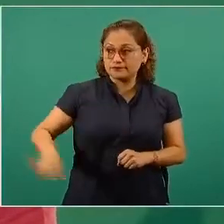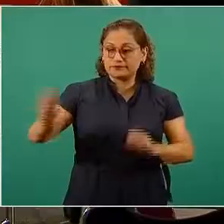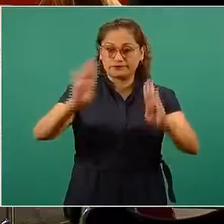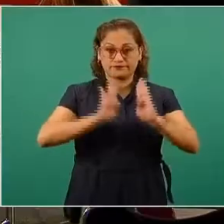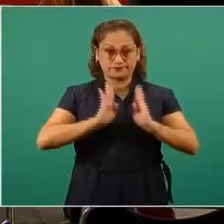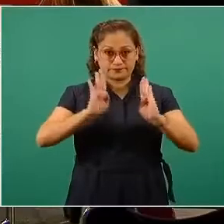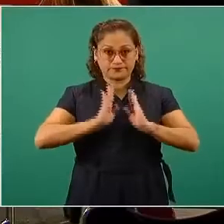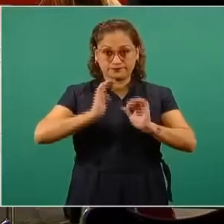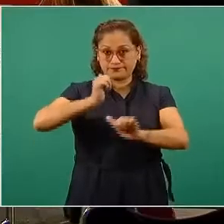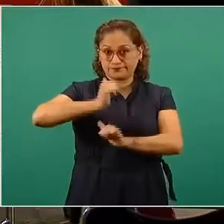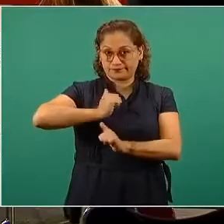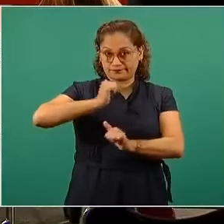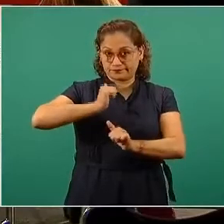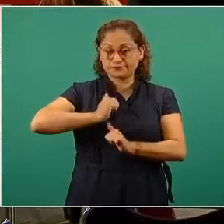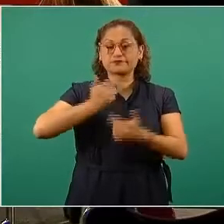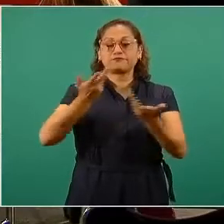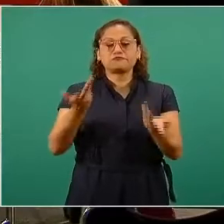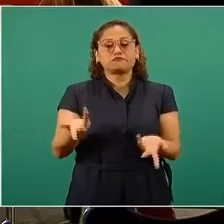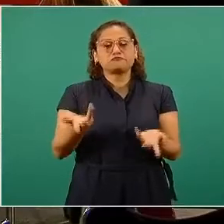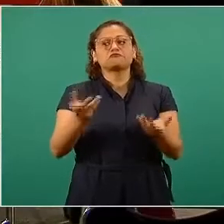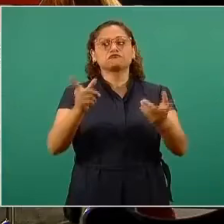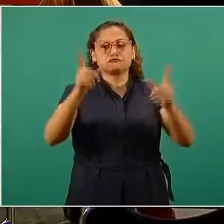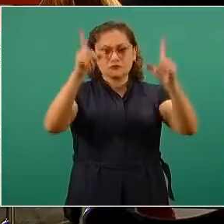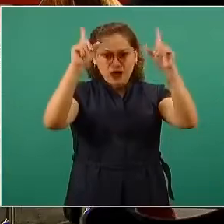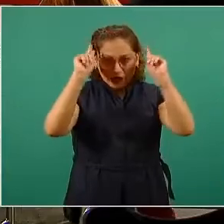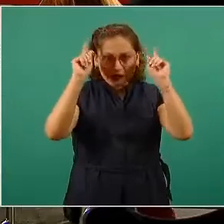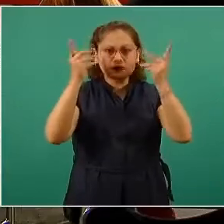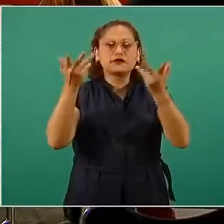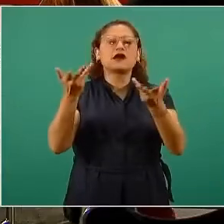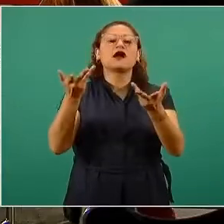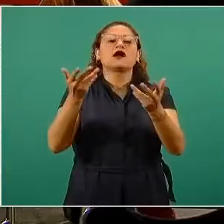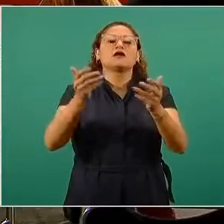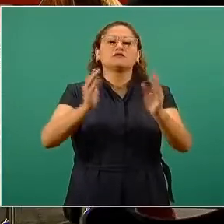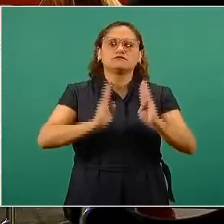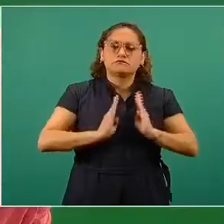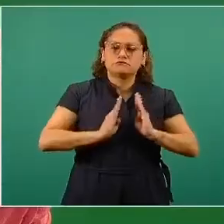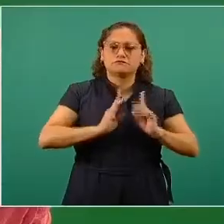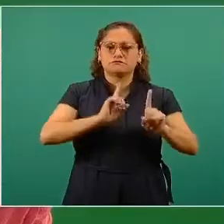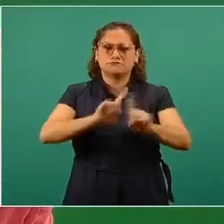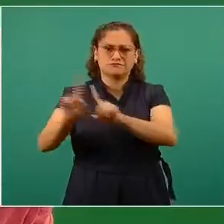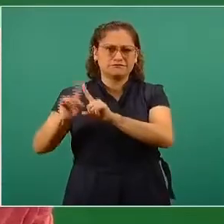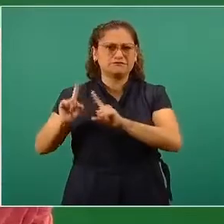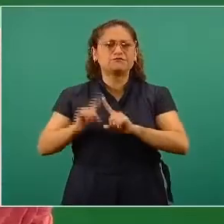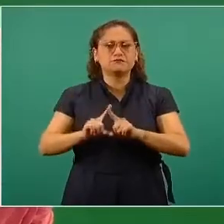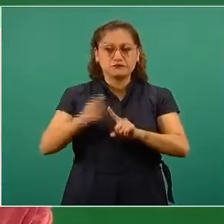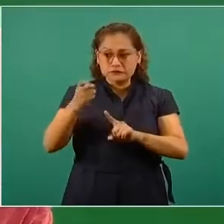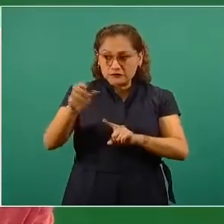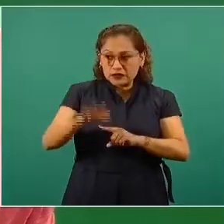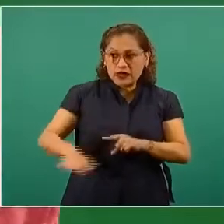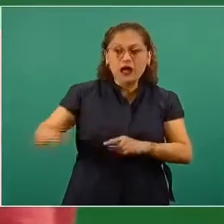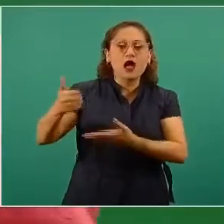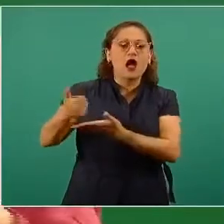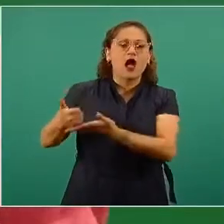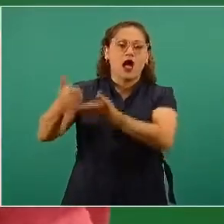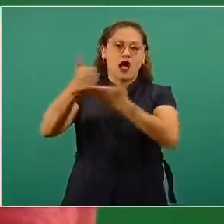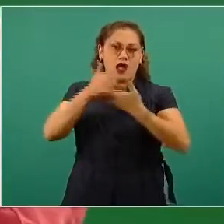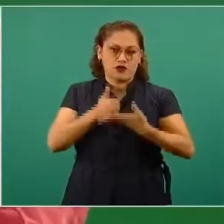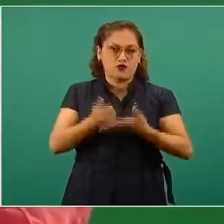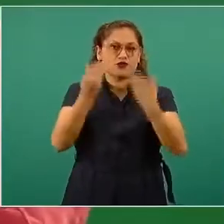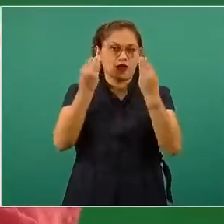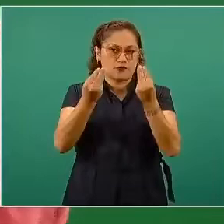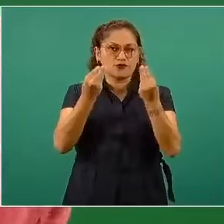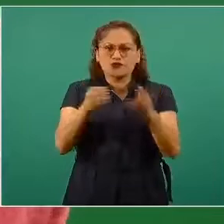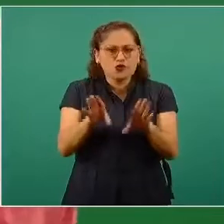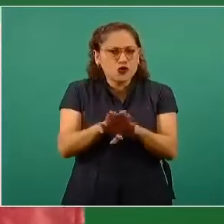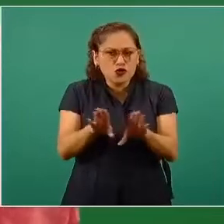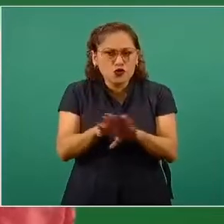Armadas, ya sea la Marina, la Defensa o la Guardia Nacional, ayudan en un elemento crucial que ha sido la